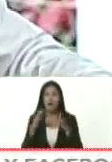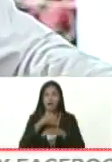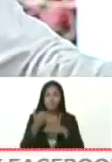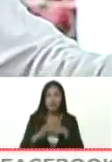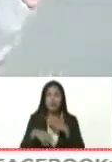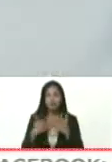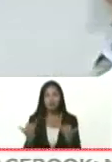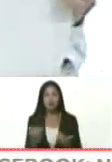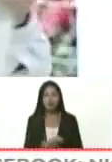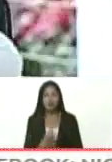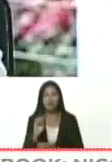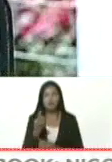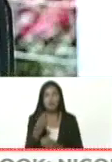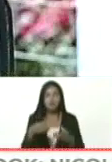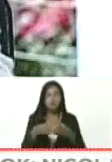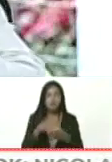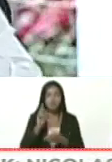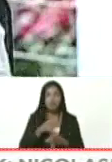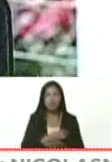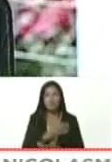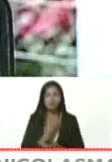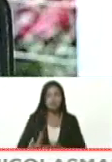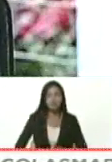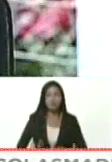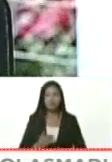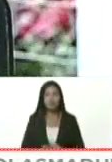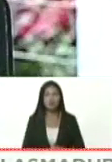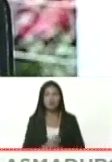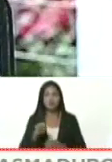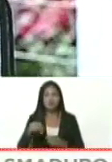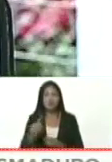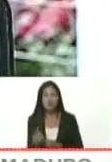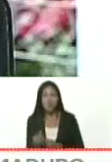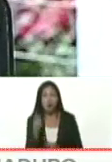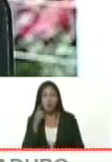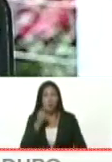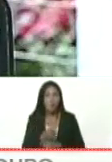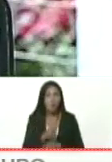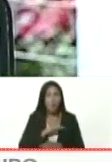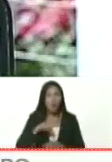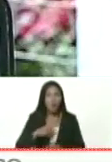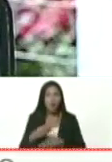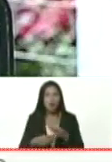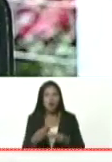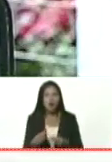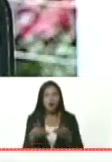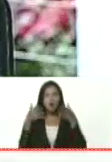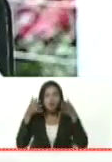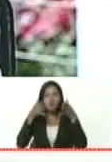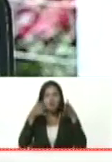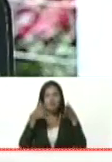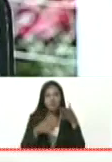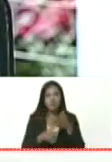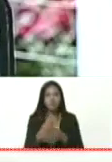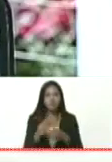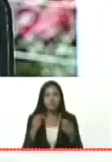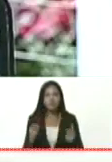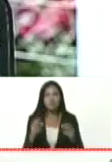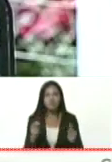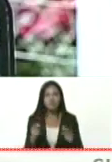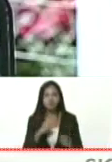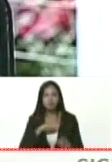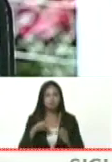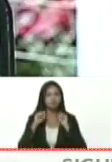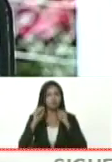En esta primera fase, presidente, después de su orden y después de toda la formación, los activadores,